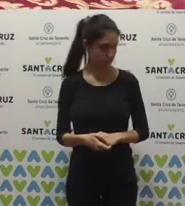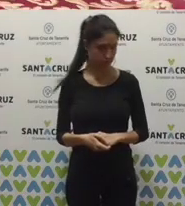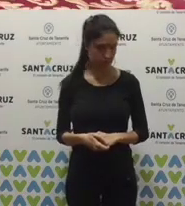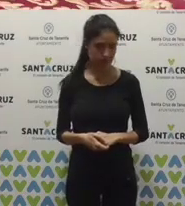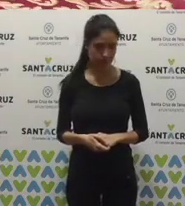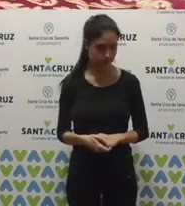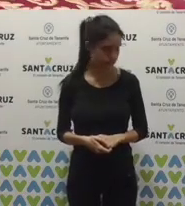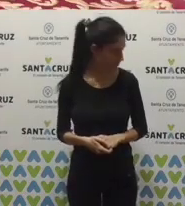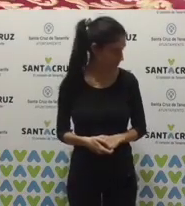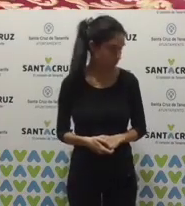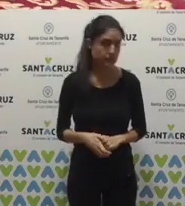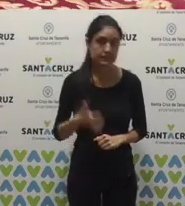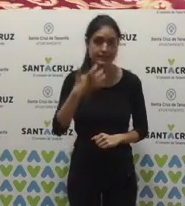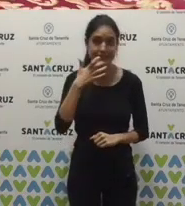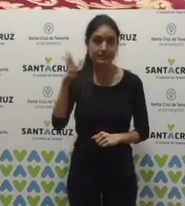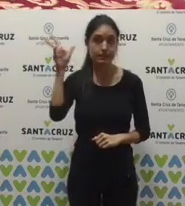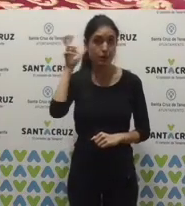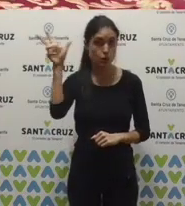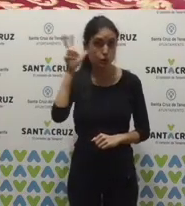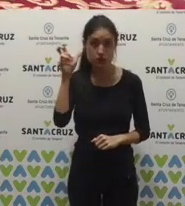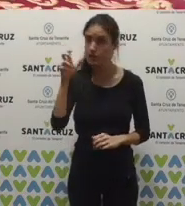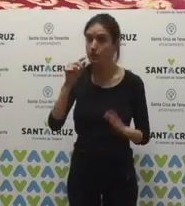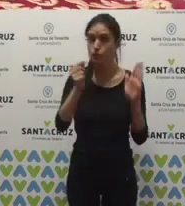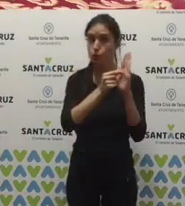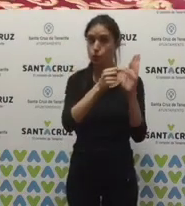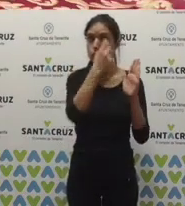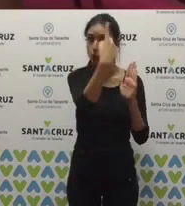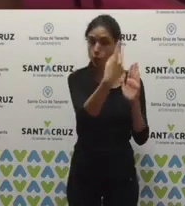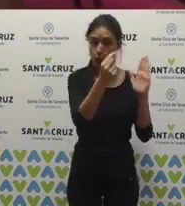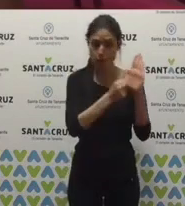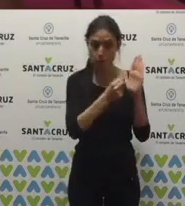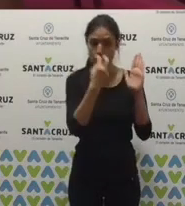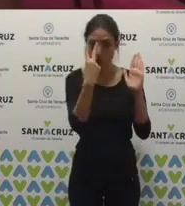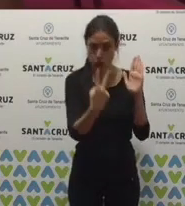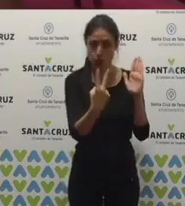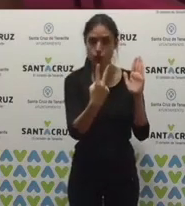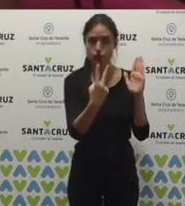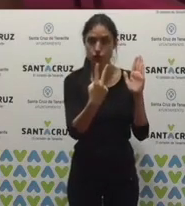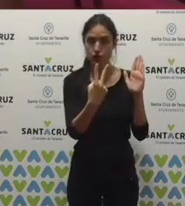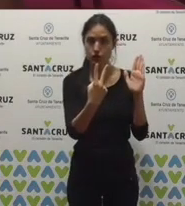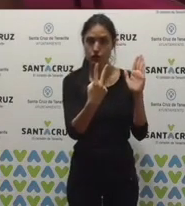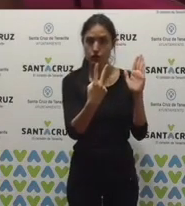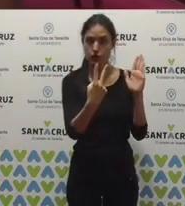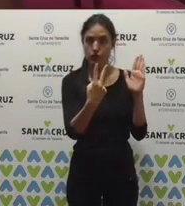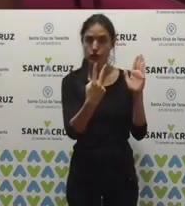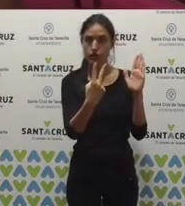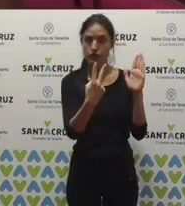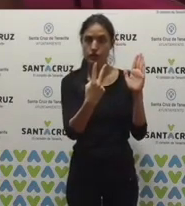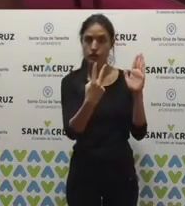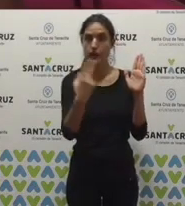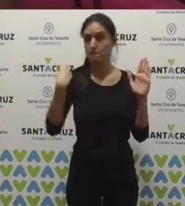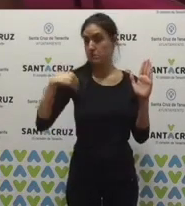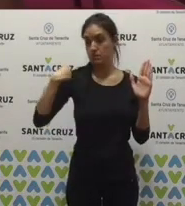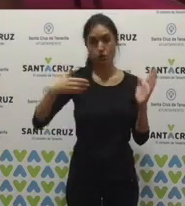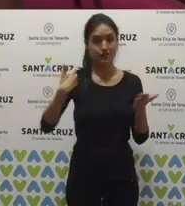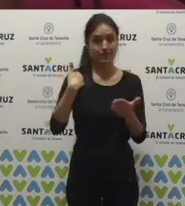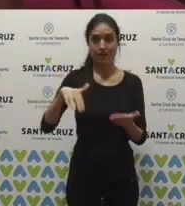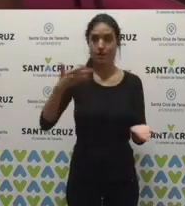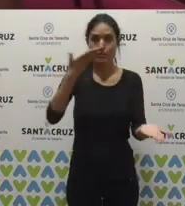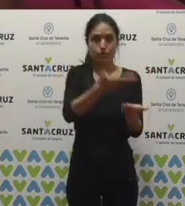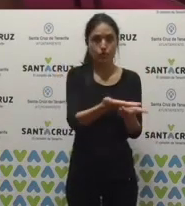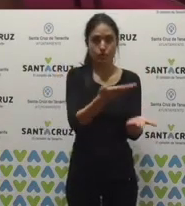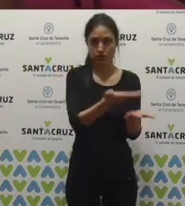por sí misma escuchando el 1 y el 2 que ya haya sido ya visto él sería el propuesto el punto